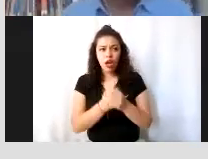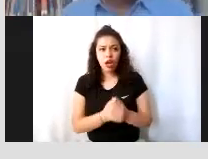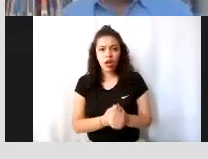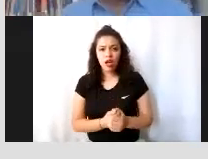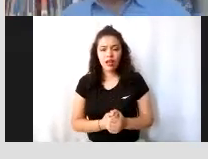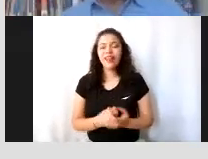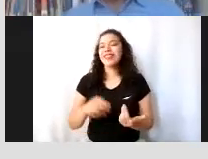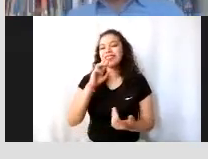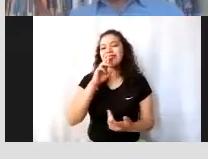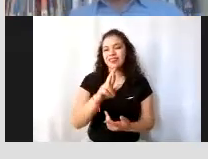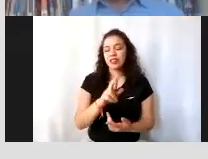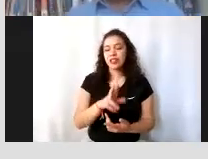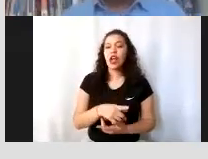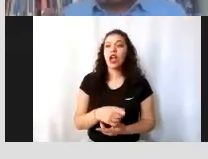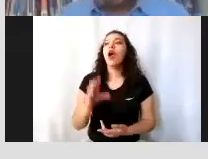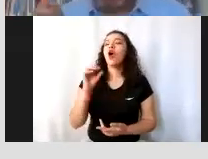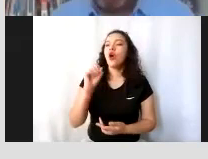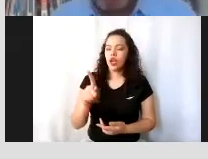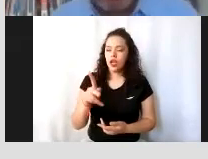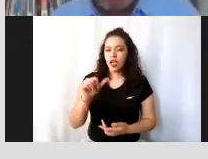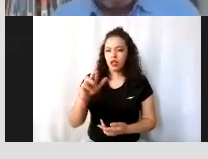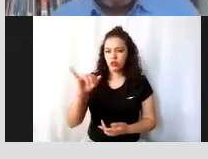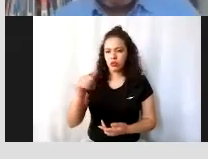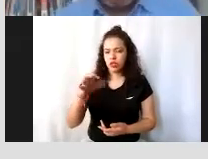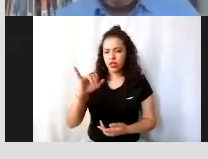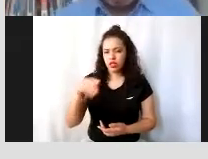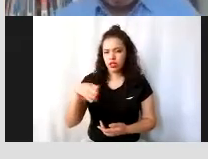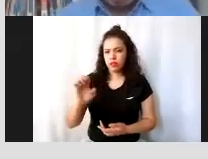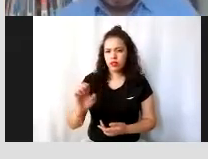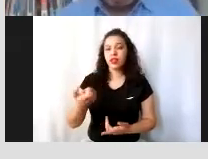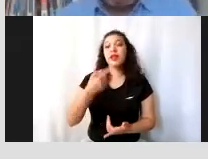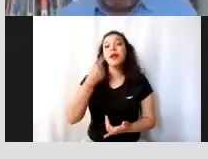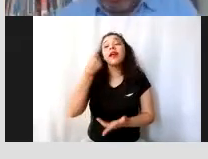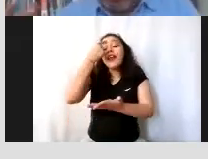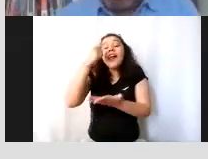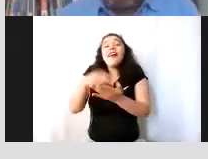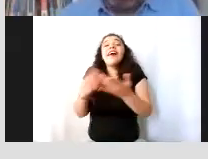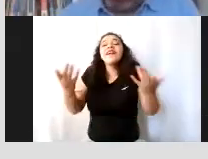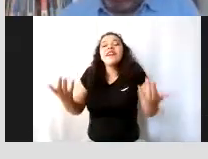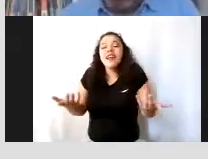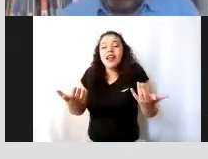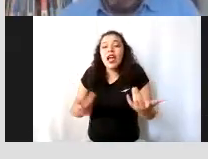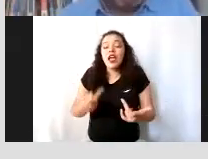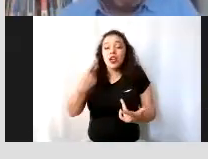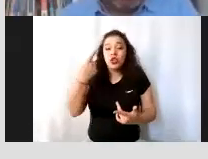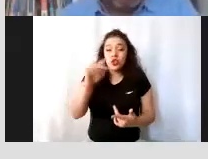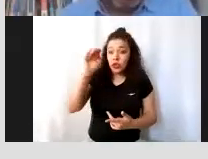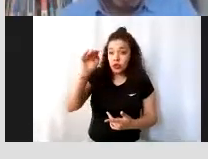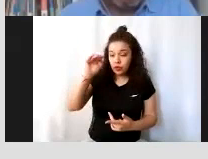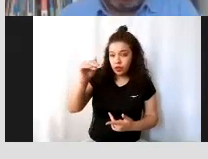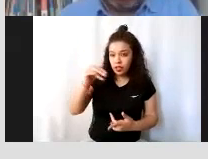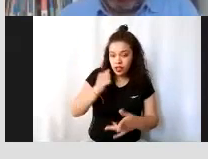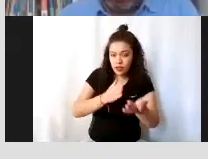respuesta. Decirme, ah, ok, Arturo Jaime López, ¿qué crees? Que derivado de tu solicitud de